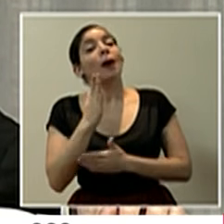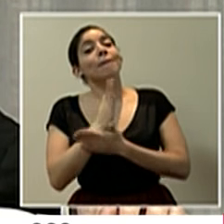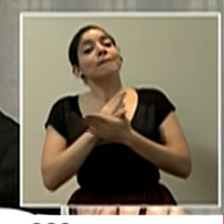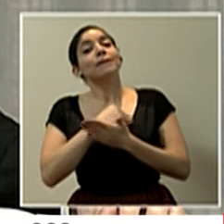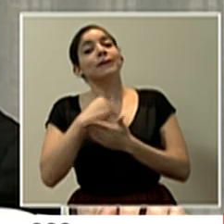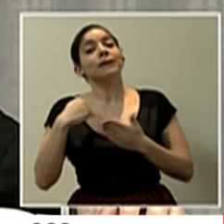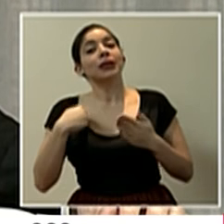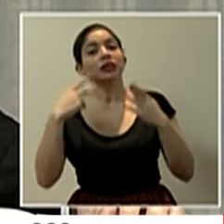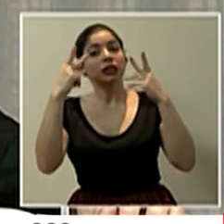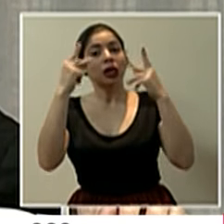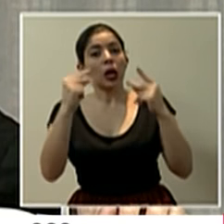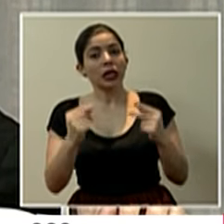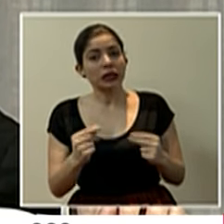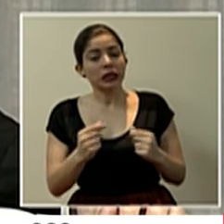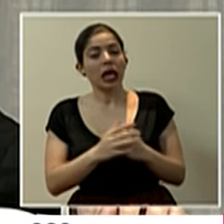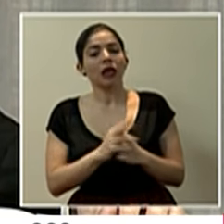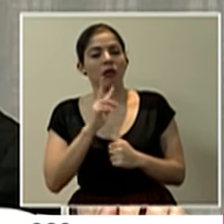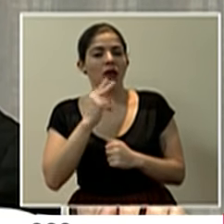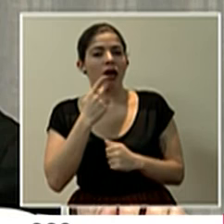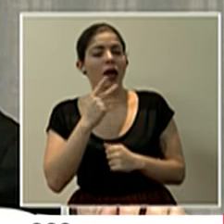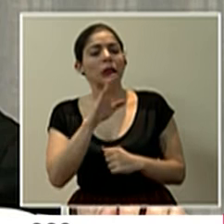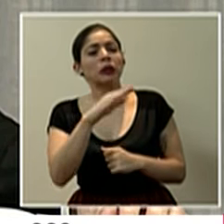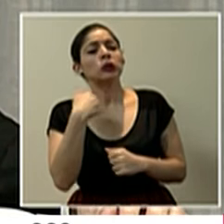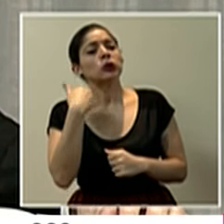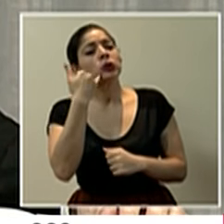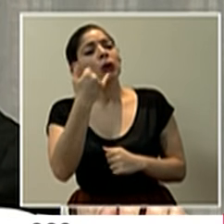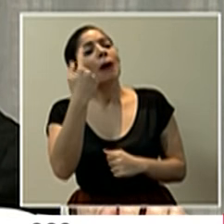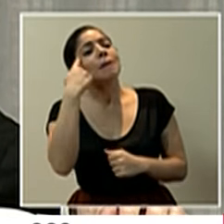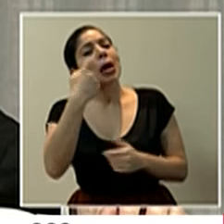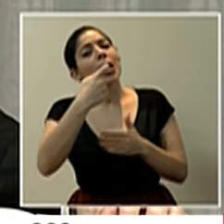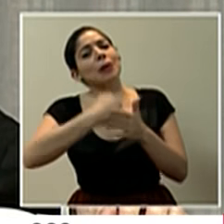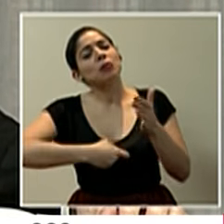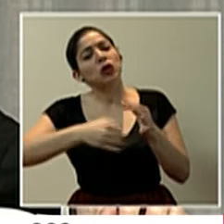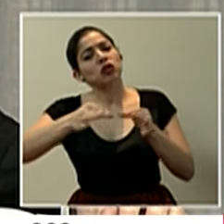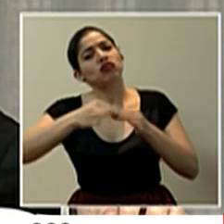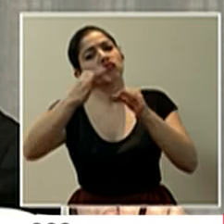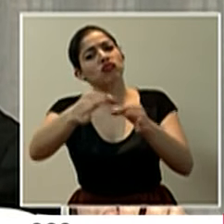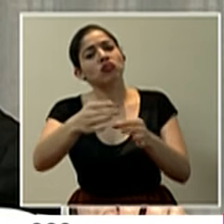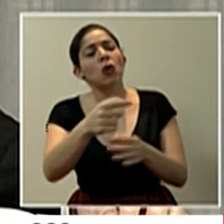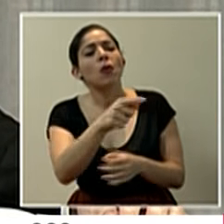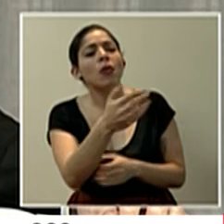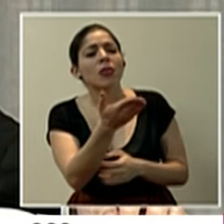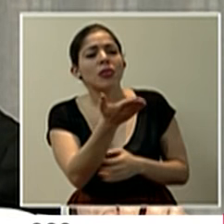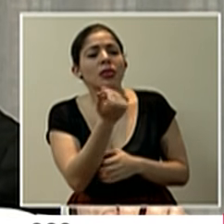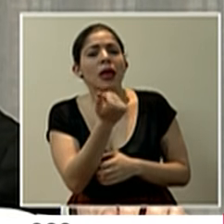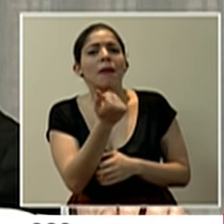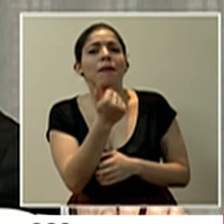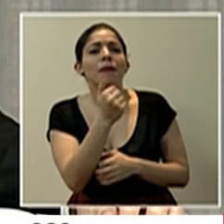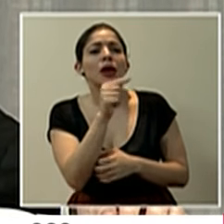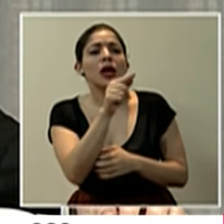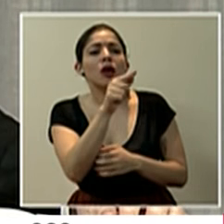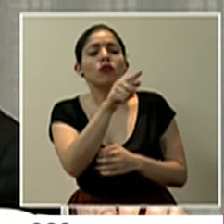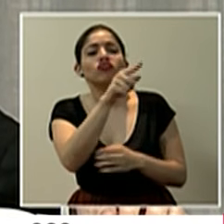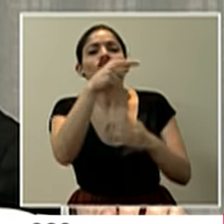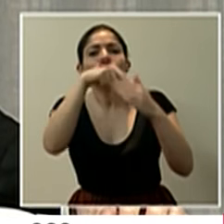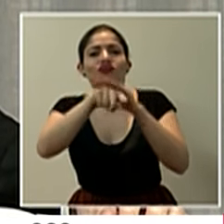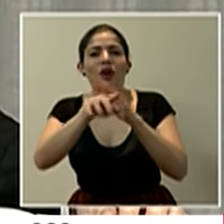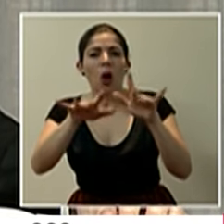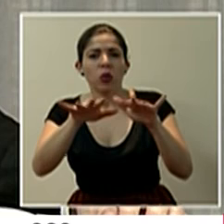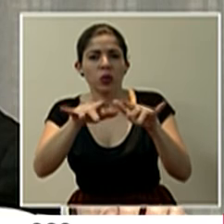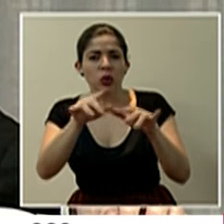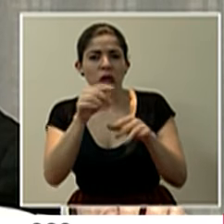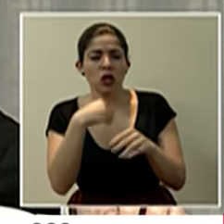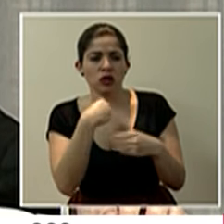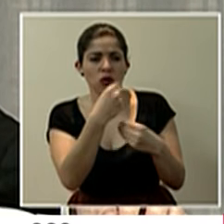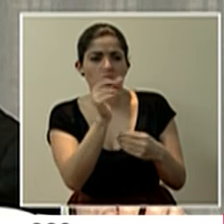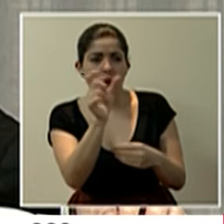de Hacienda para hacer alguna exención de impuestos. Le piden a la persona que se meta un link que llene alguna serie